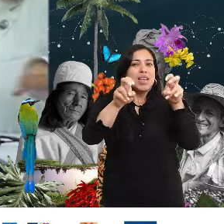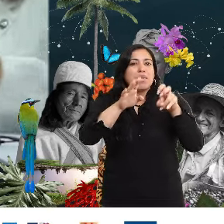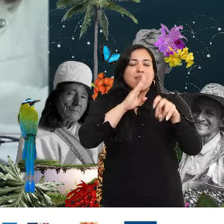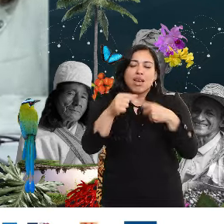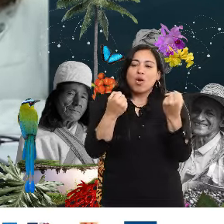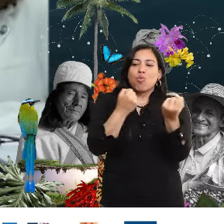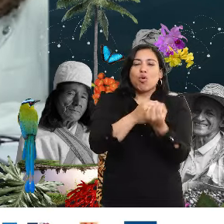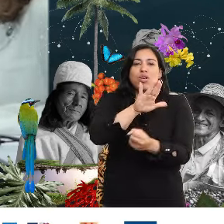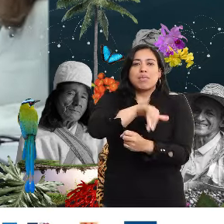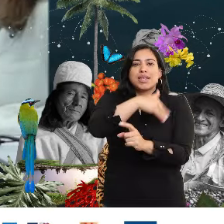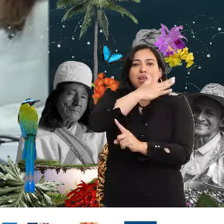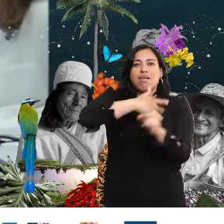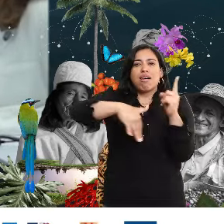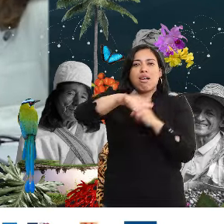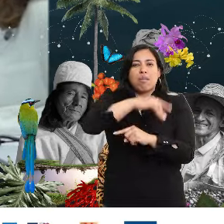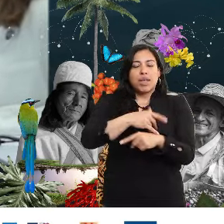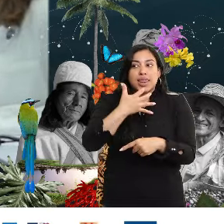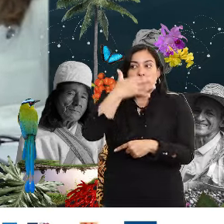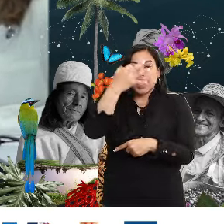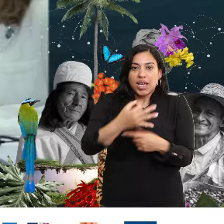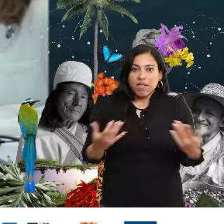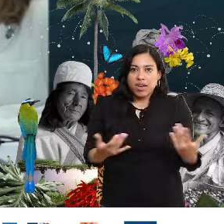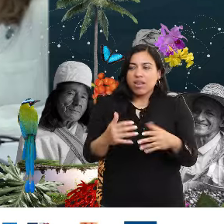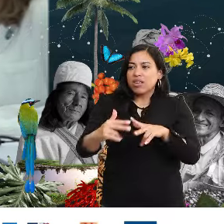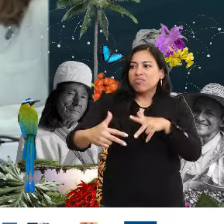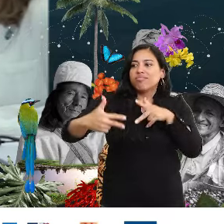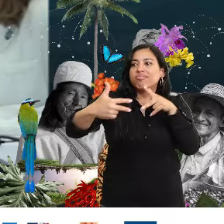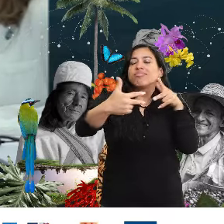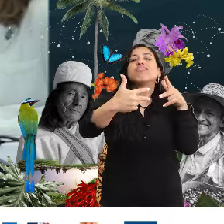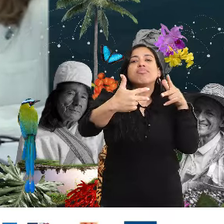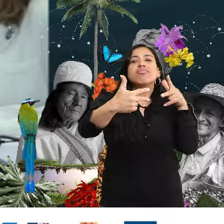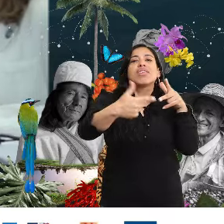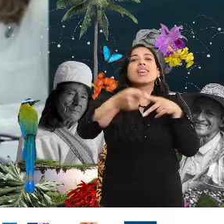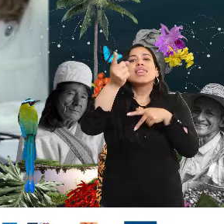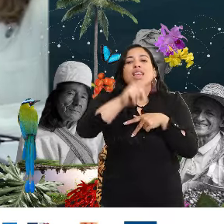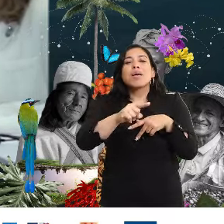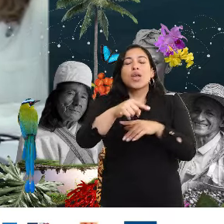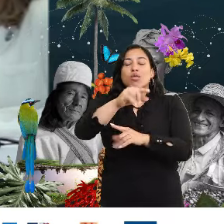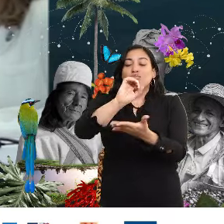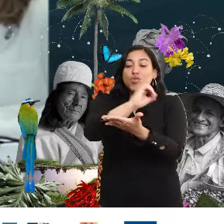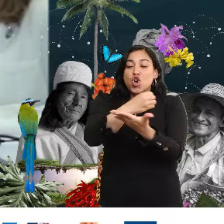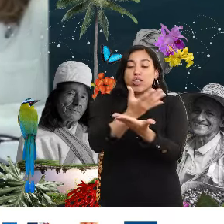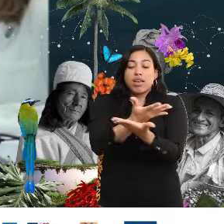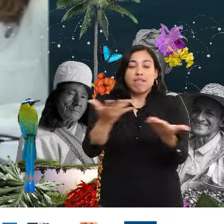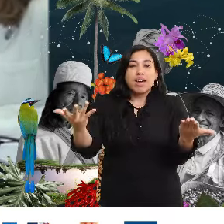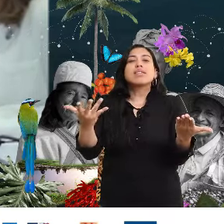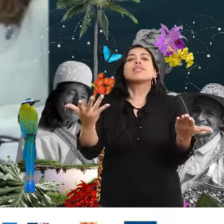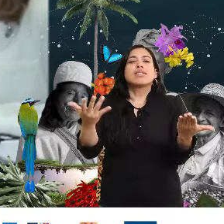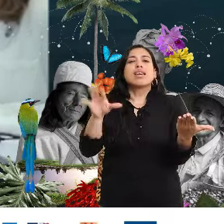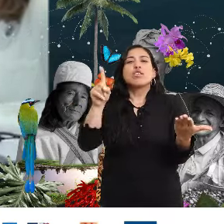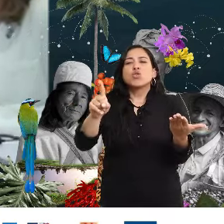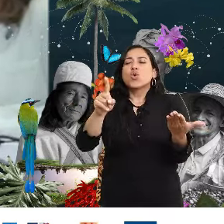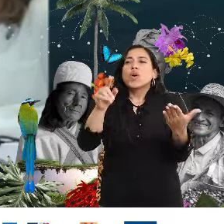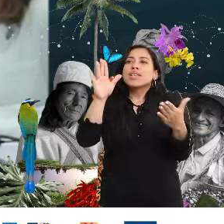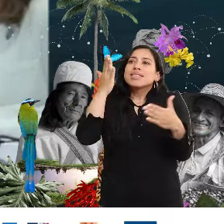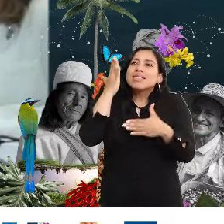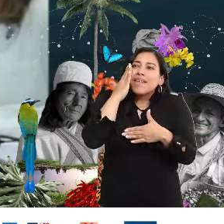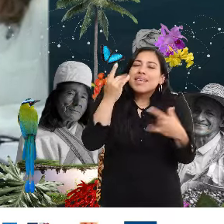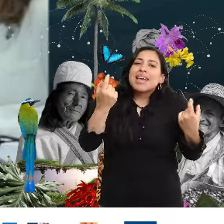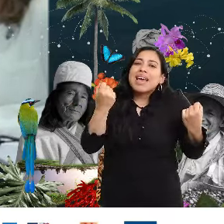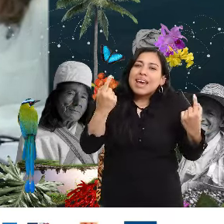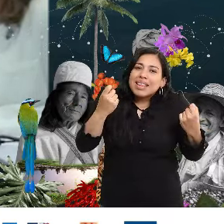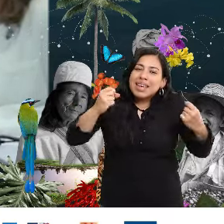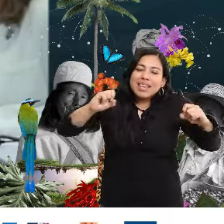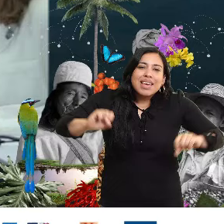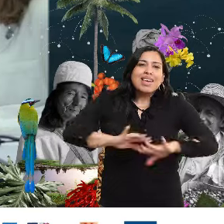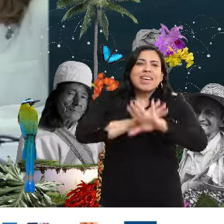del Ministerio de Ambiente, para realmente conectarnos y conectarnos con la biodiversidad, conectarnos con entender que